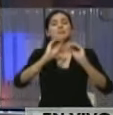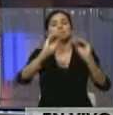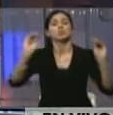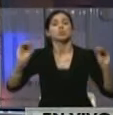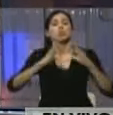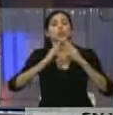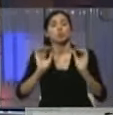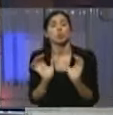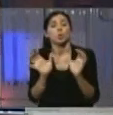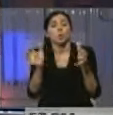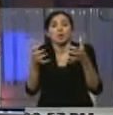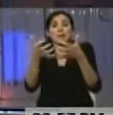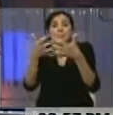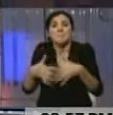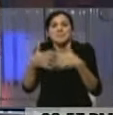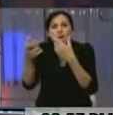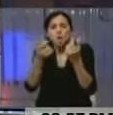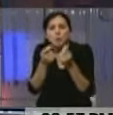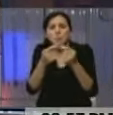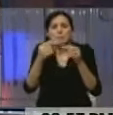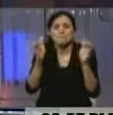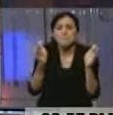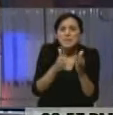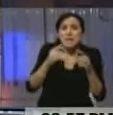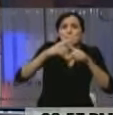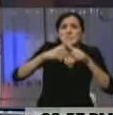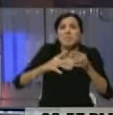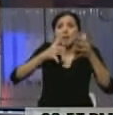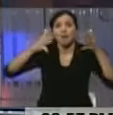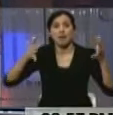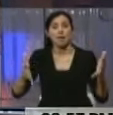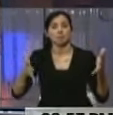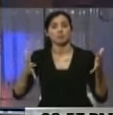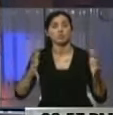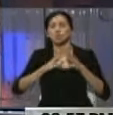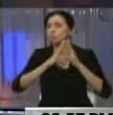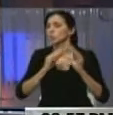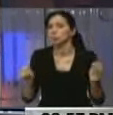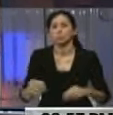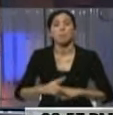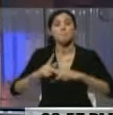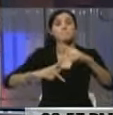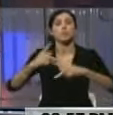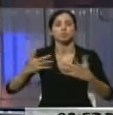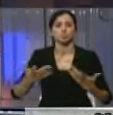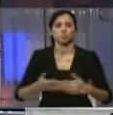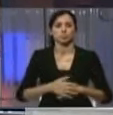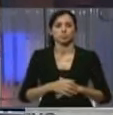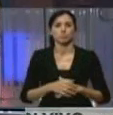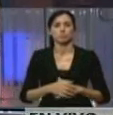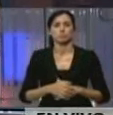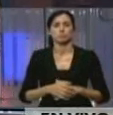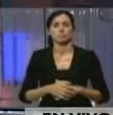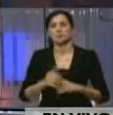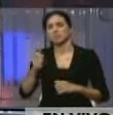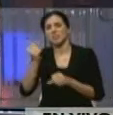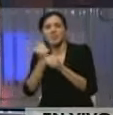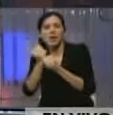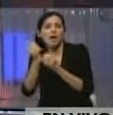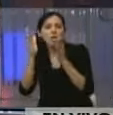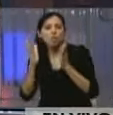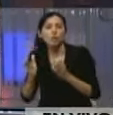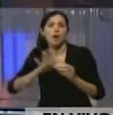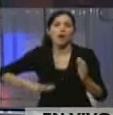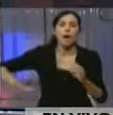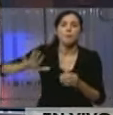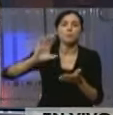los sectores económicos del país, pequeños, regulares, grandes, medianos, del campo, de la ciudad,